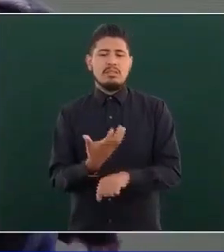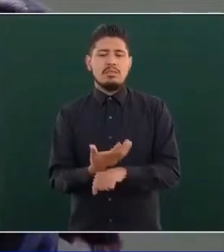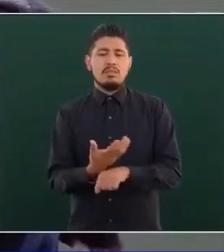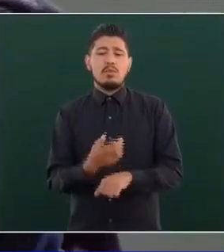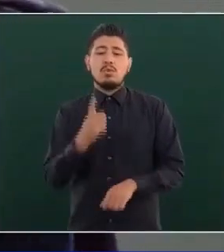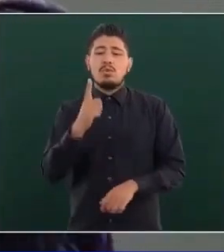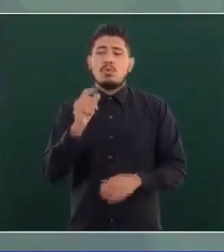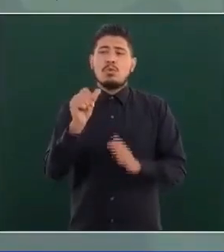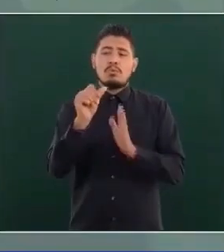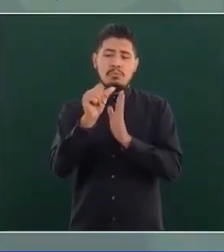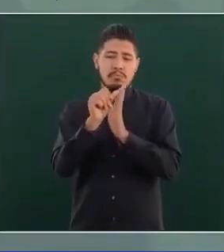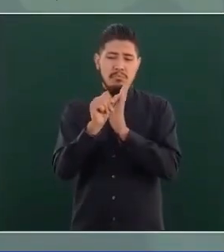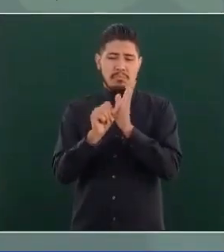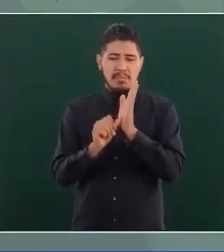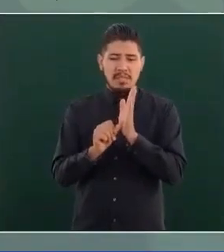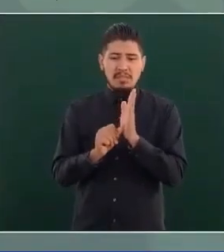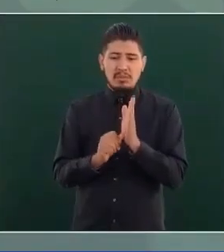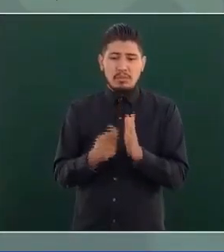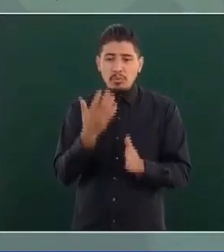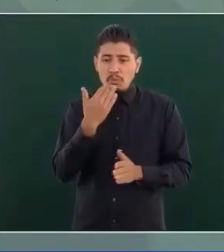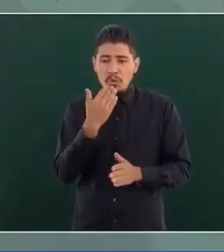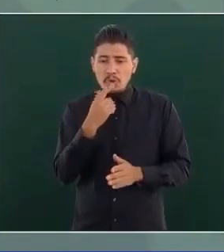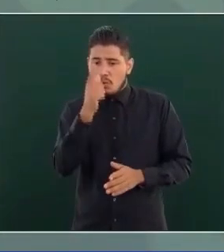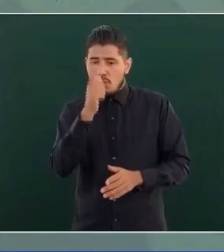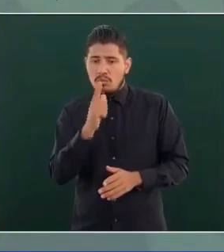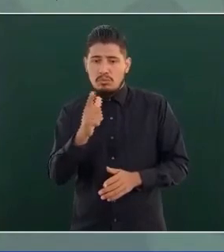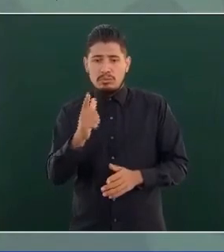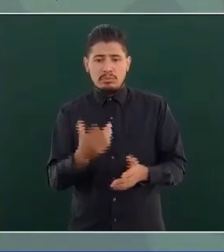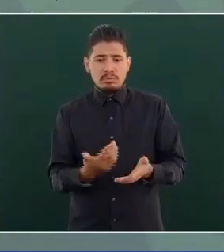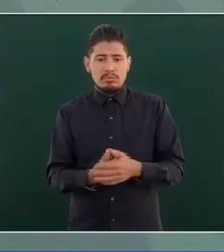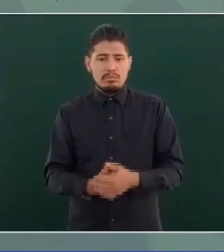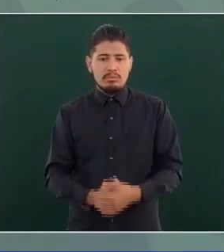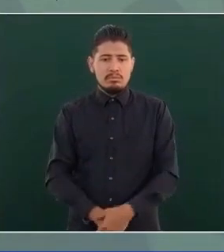un mes sin luz,